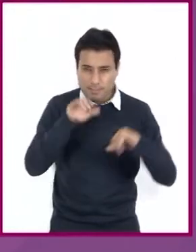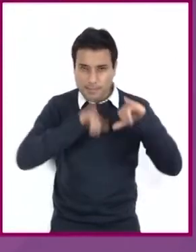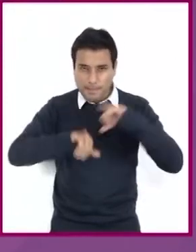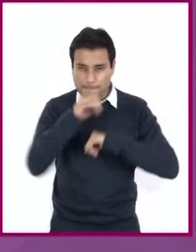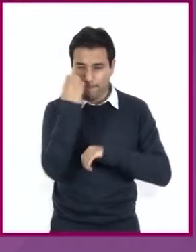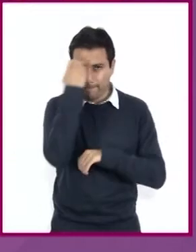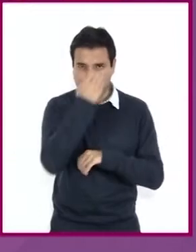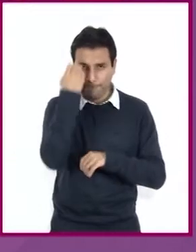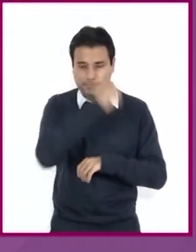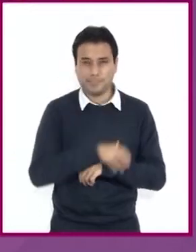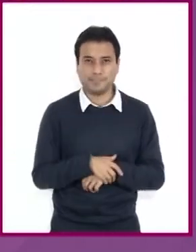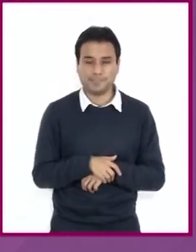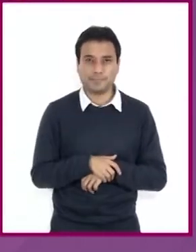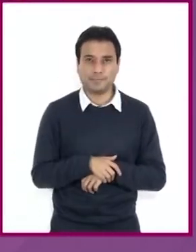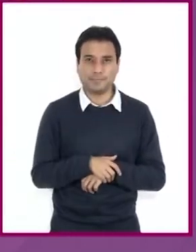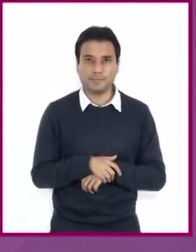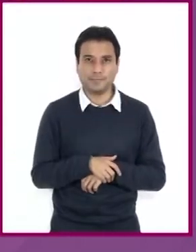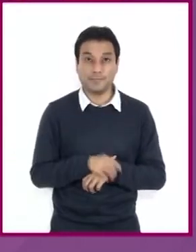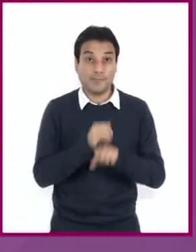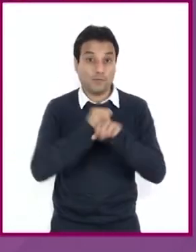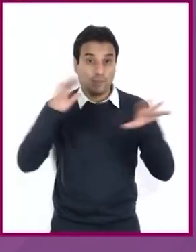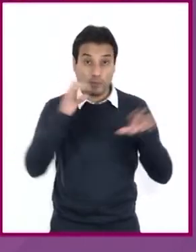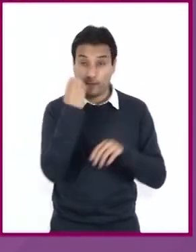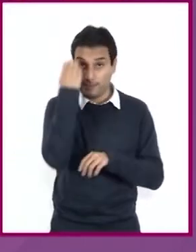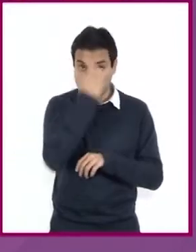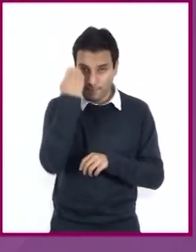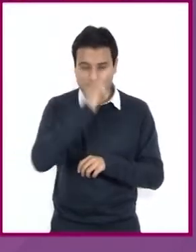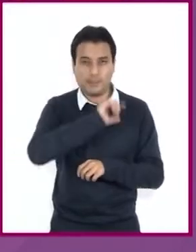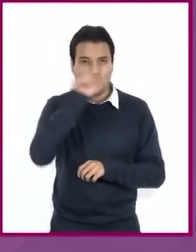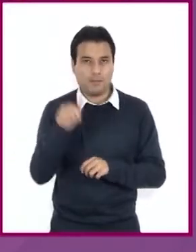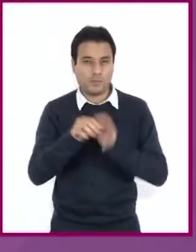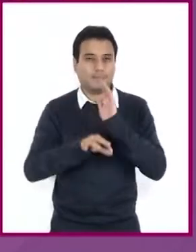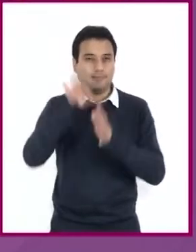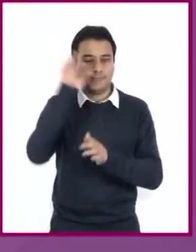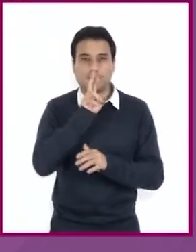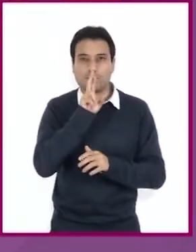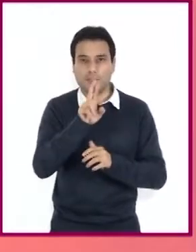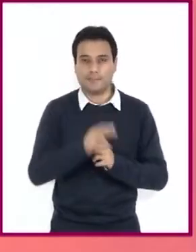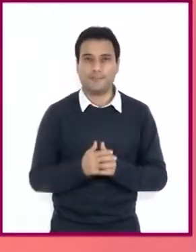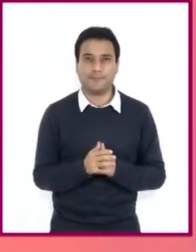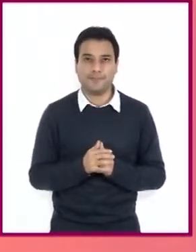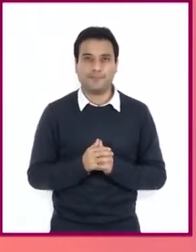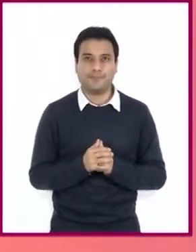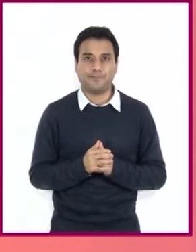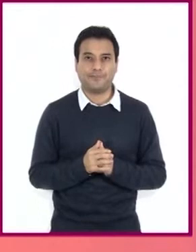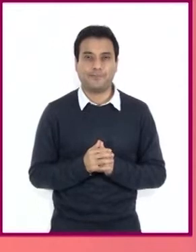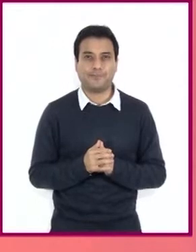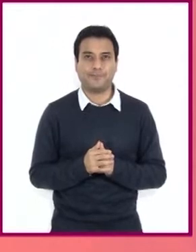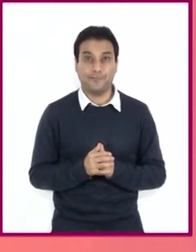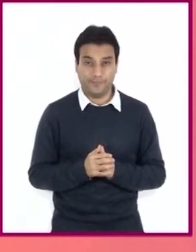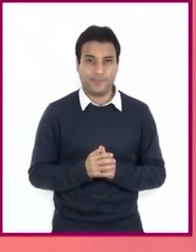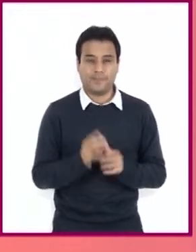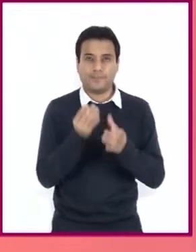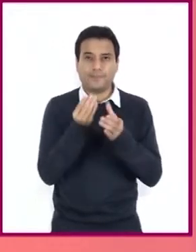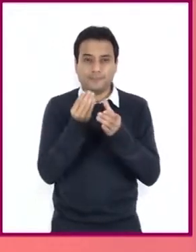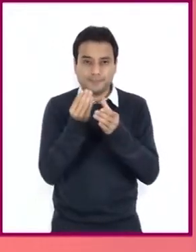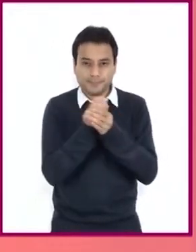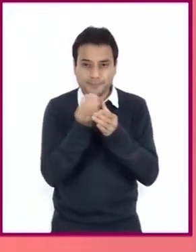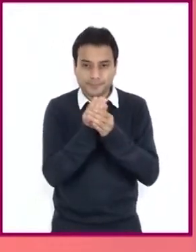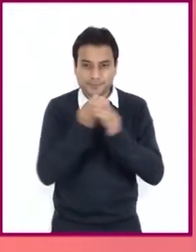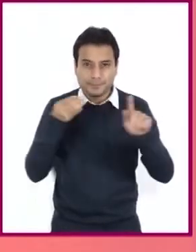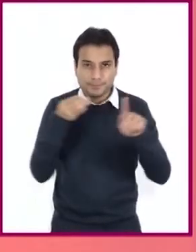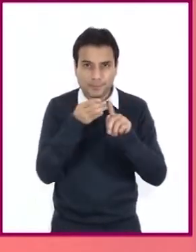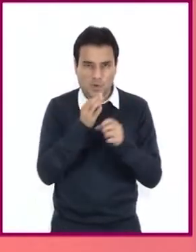experimentación, análisis de datos e interpretación. Para el propósito de nuestra sesión, solo